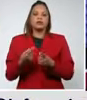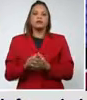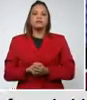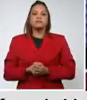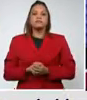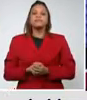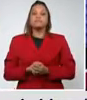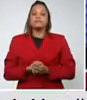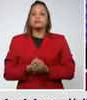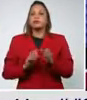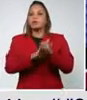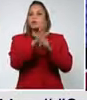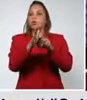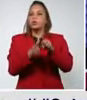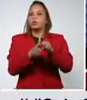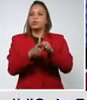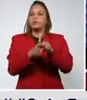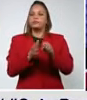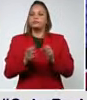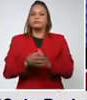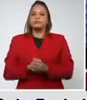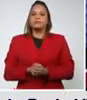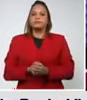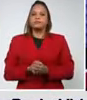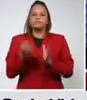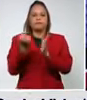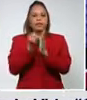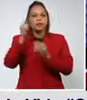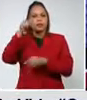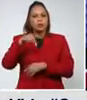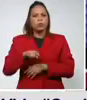la COVID-19. Activos hoy